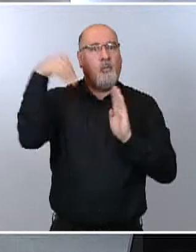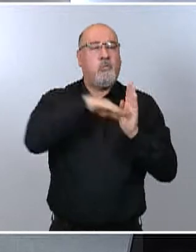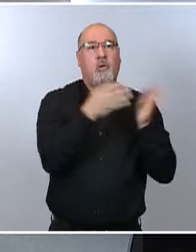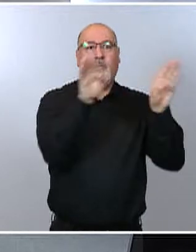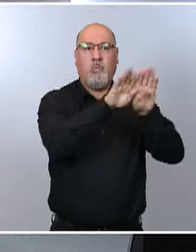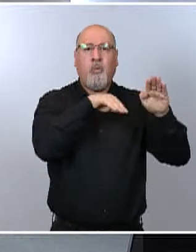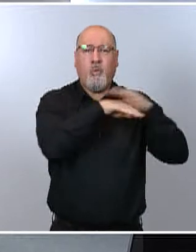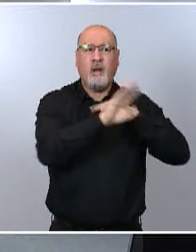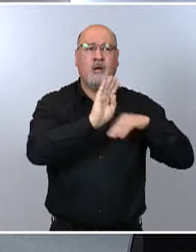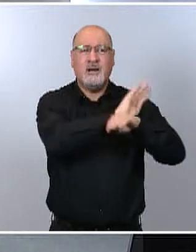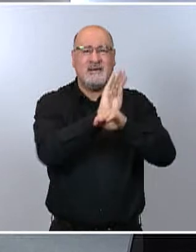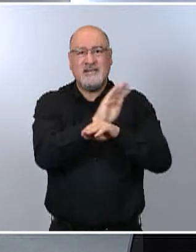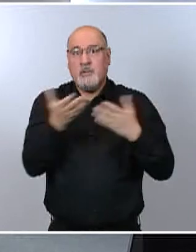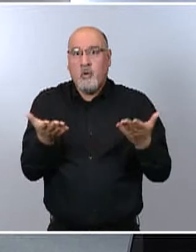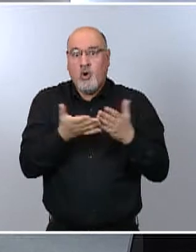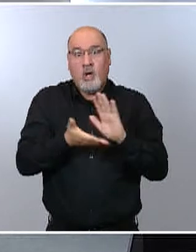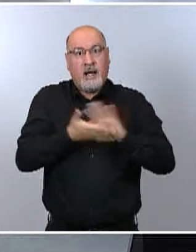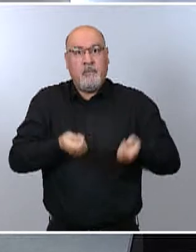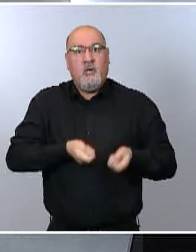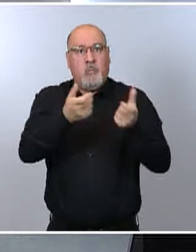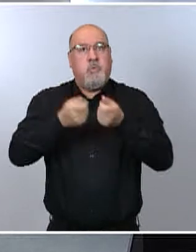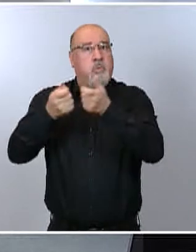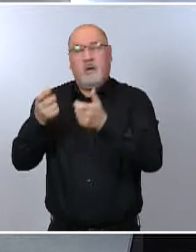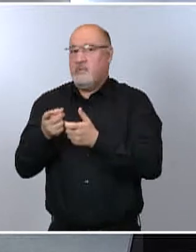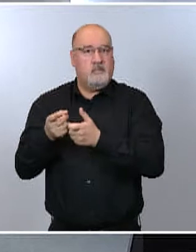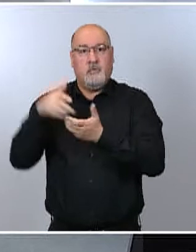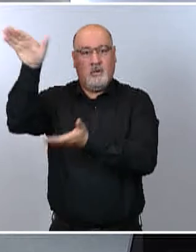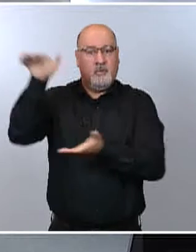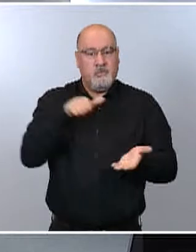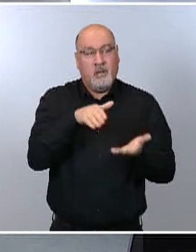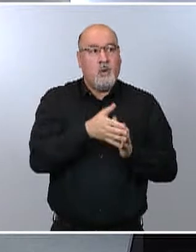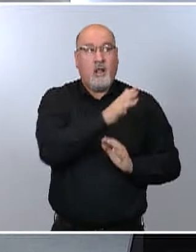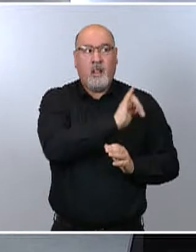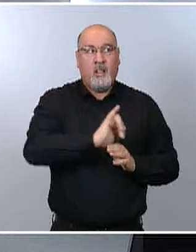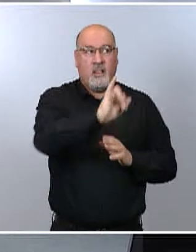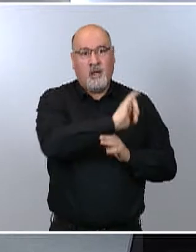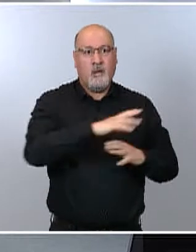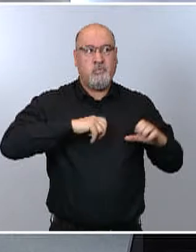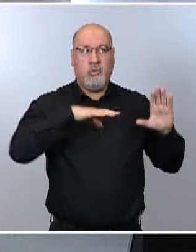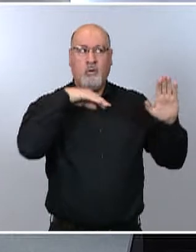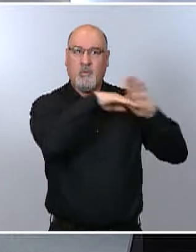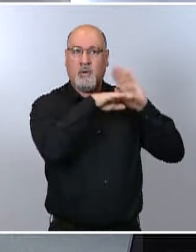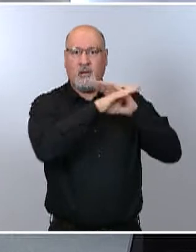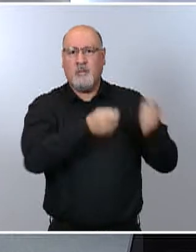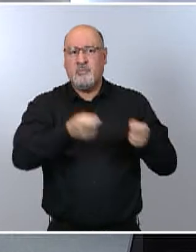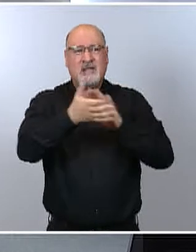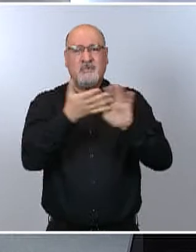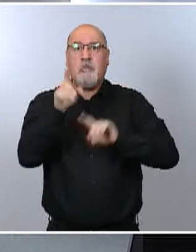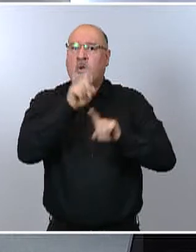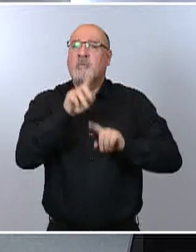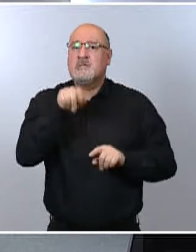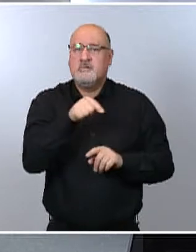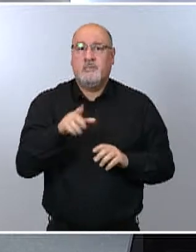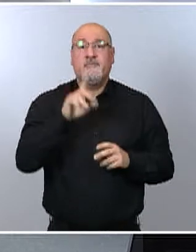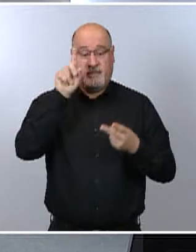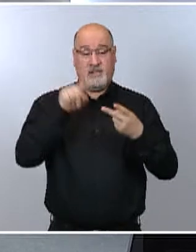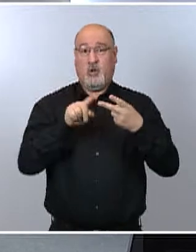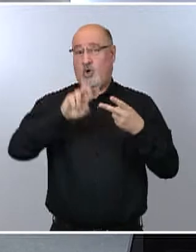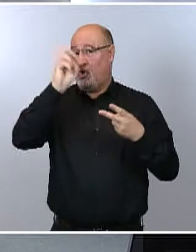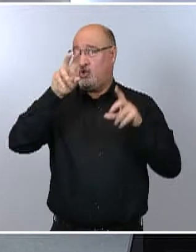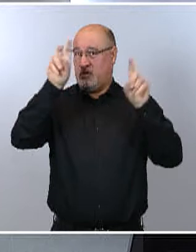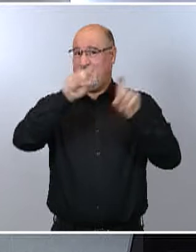da salida a las dosis existentes. Y por otro lado, quería preguntar también el tema de la